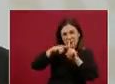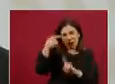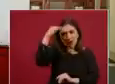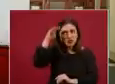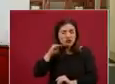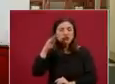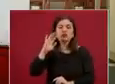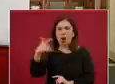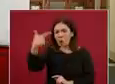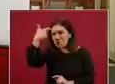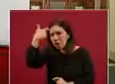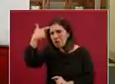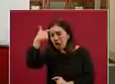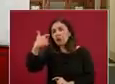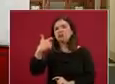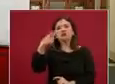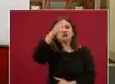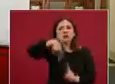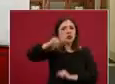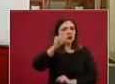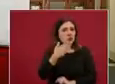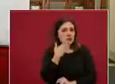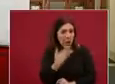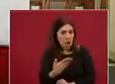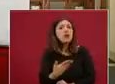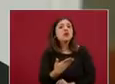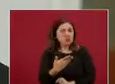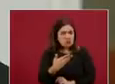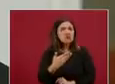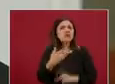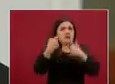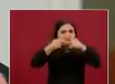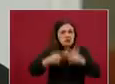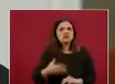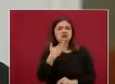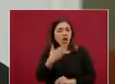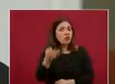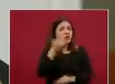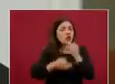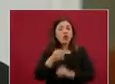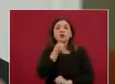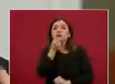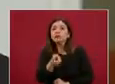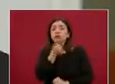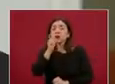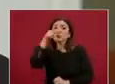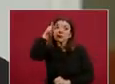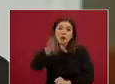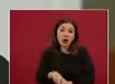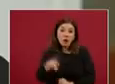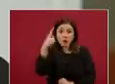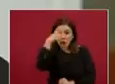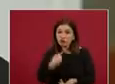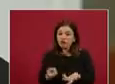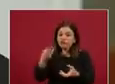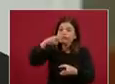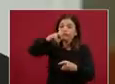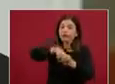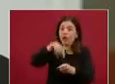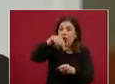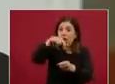temperatura, asumiendo que todo está bien calibrado y que todos decimos la verdad a la hora de